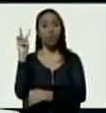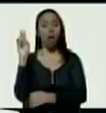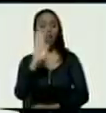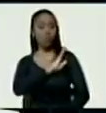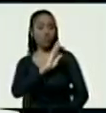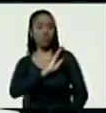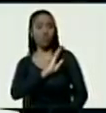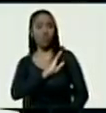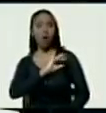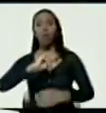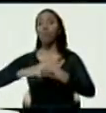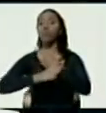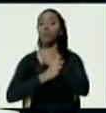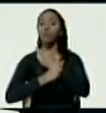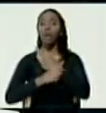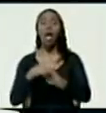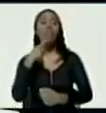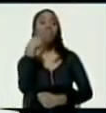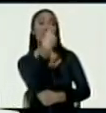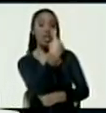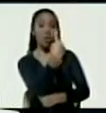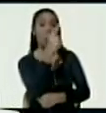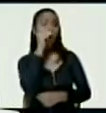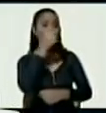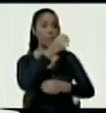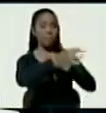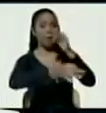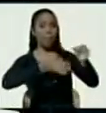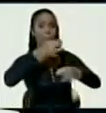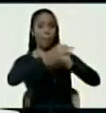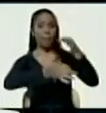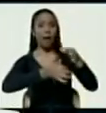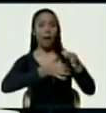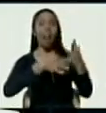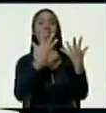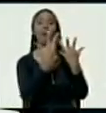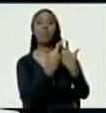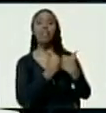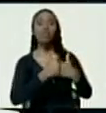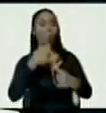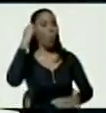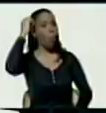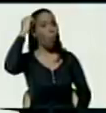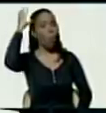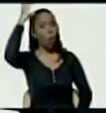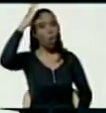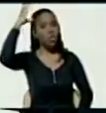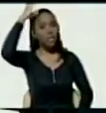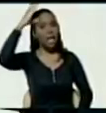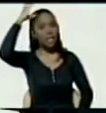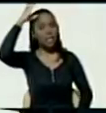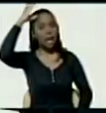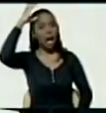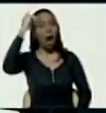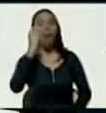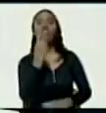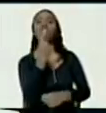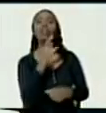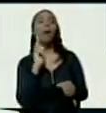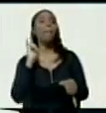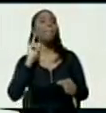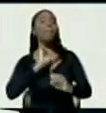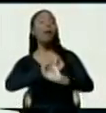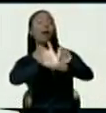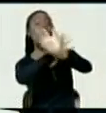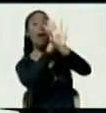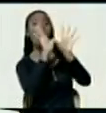Guaidó, dijo a Reuters que la administración es consciente de la falta de